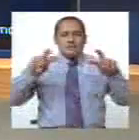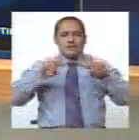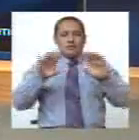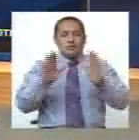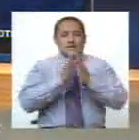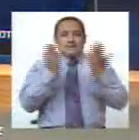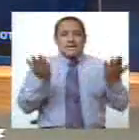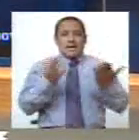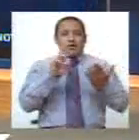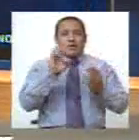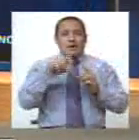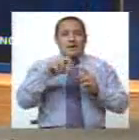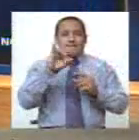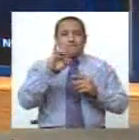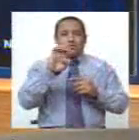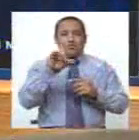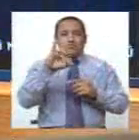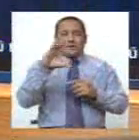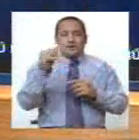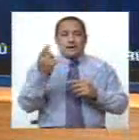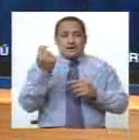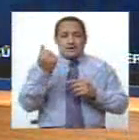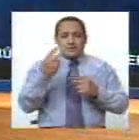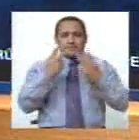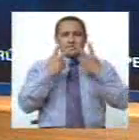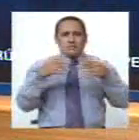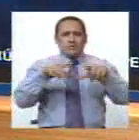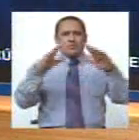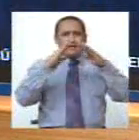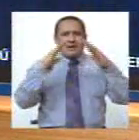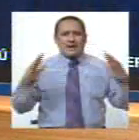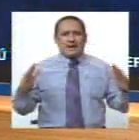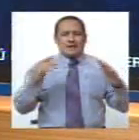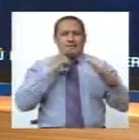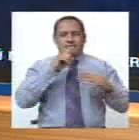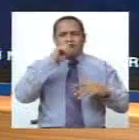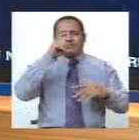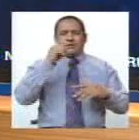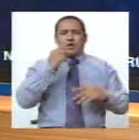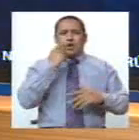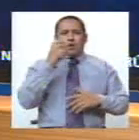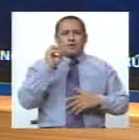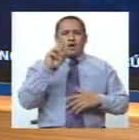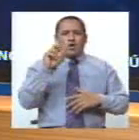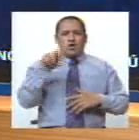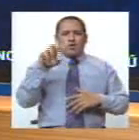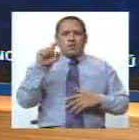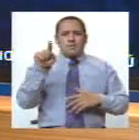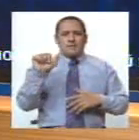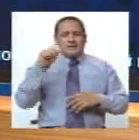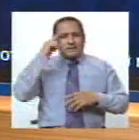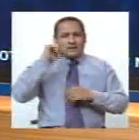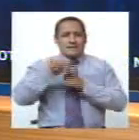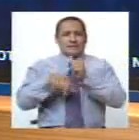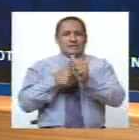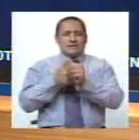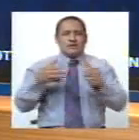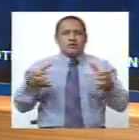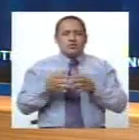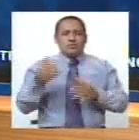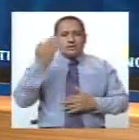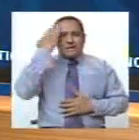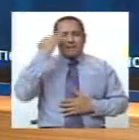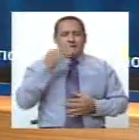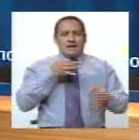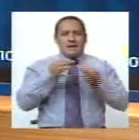La República señala que detrás de la ocupación de la Casa de la Planicie por parte de Gerald Oropesa estarían funcionarios apristas. Este diario